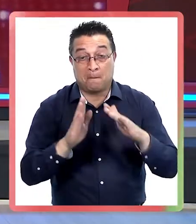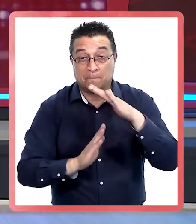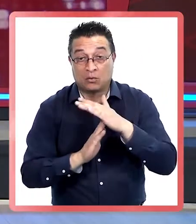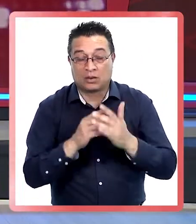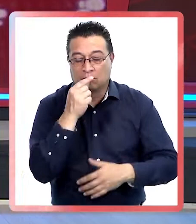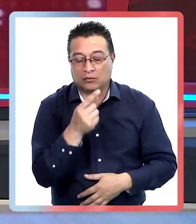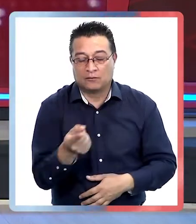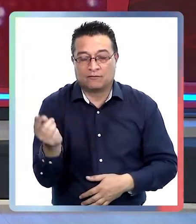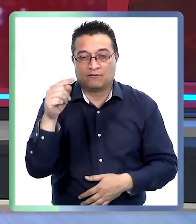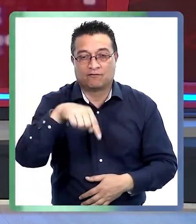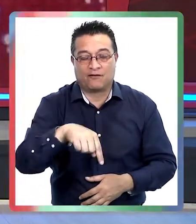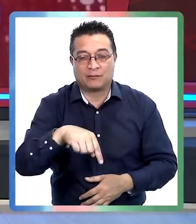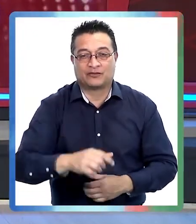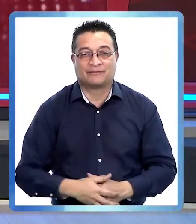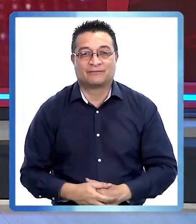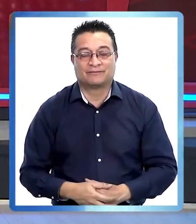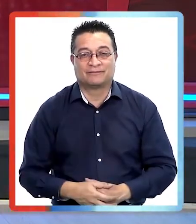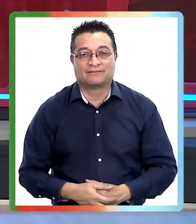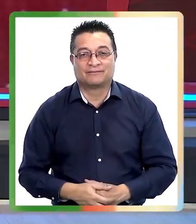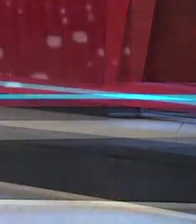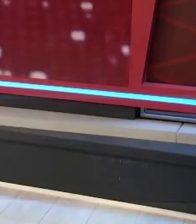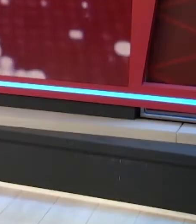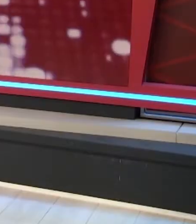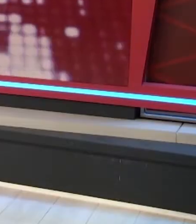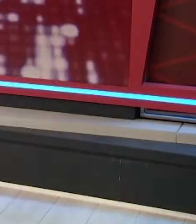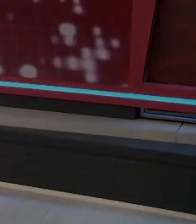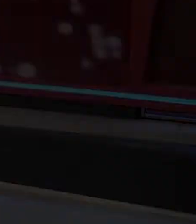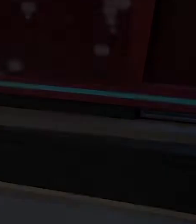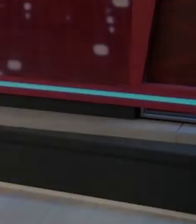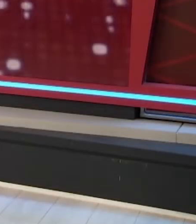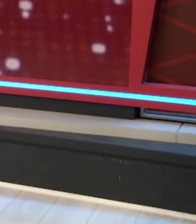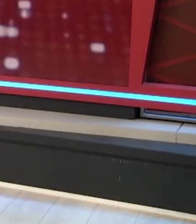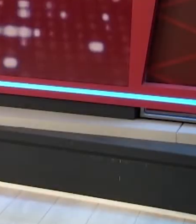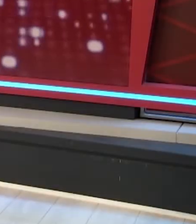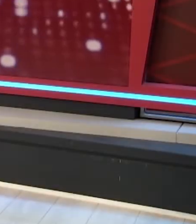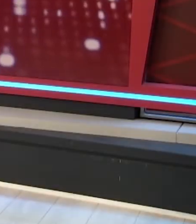Hacemos la pausa y regresamos a Portavoz Noticias. No se vayan.